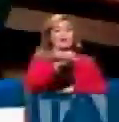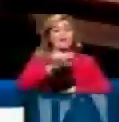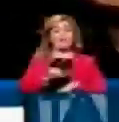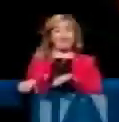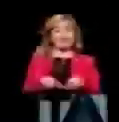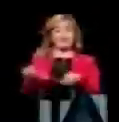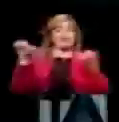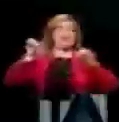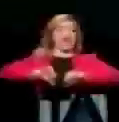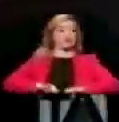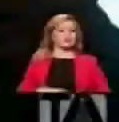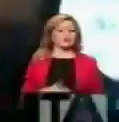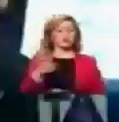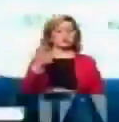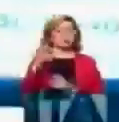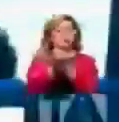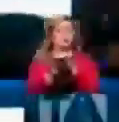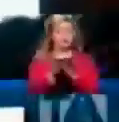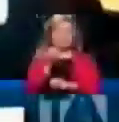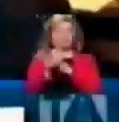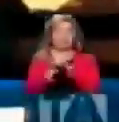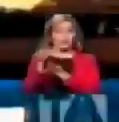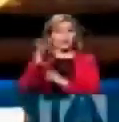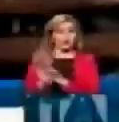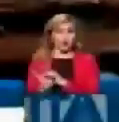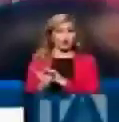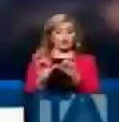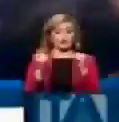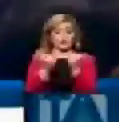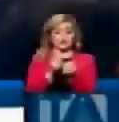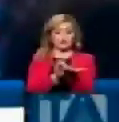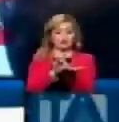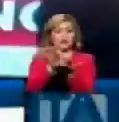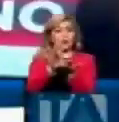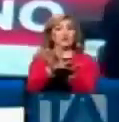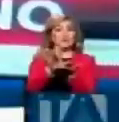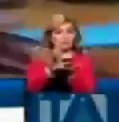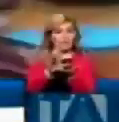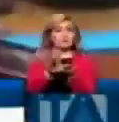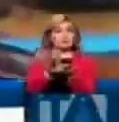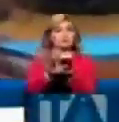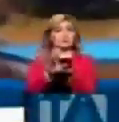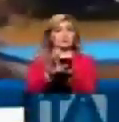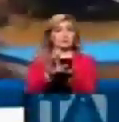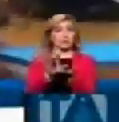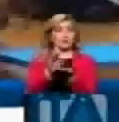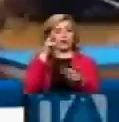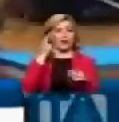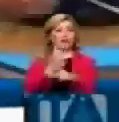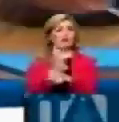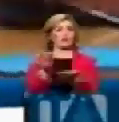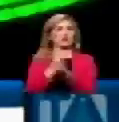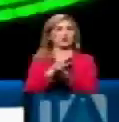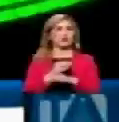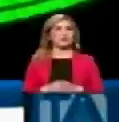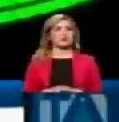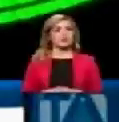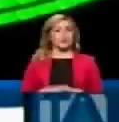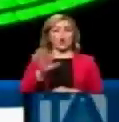El 13 de noviembre de 2018, Sofía Espín fue destituida de su cargo como asambleísta por una incompatibilidad de